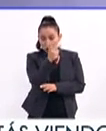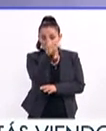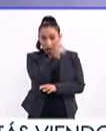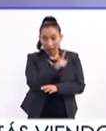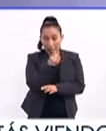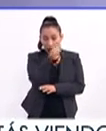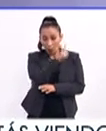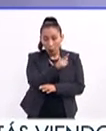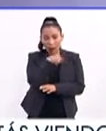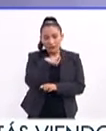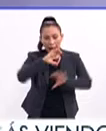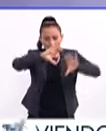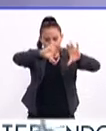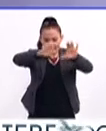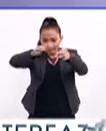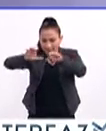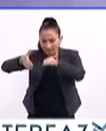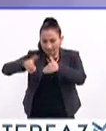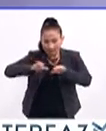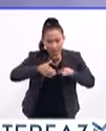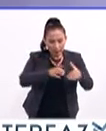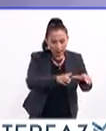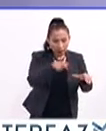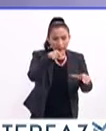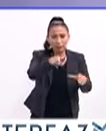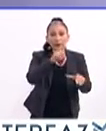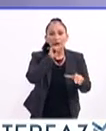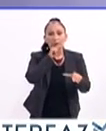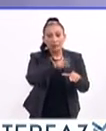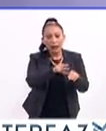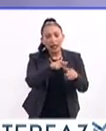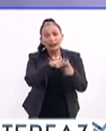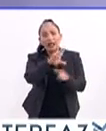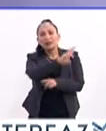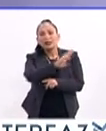68 lenguas están clasificadas a su vez en